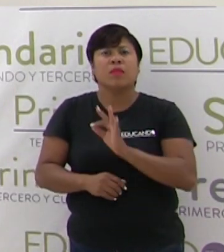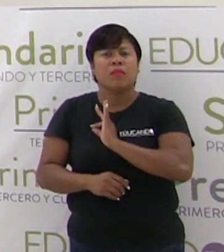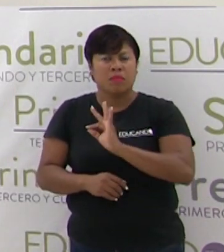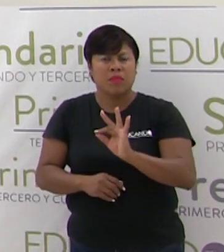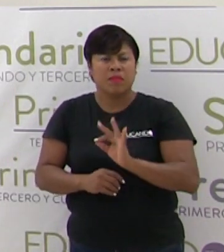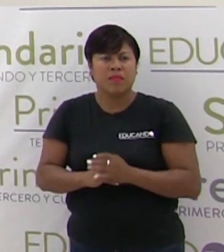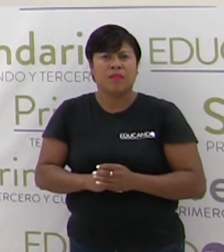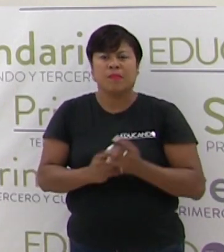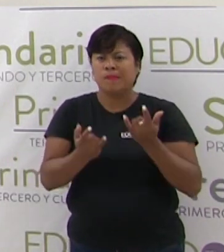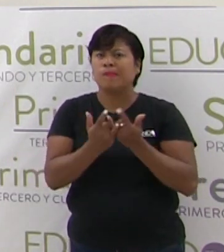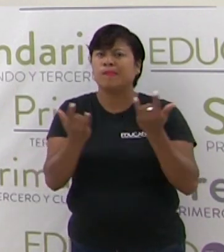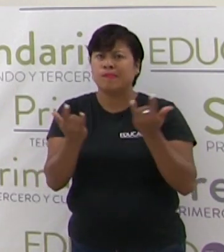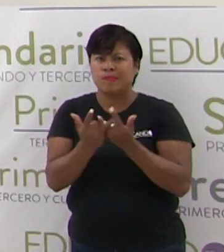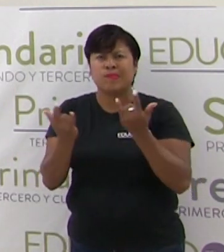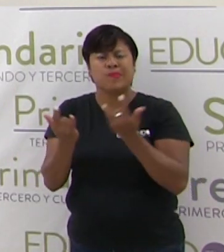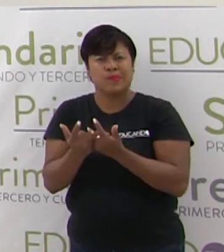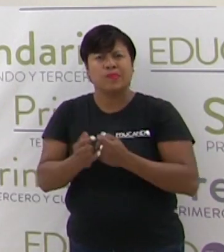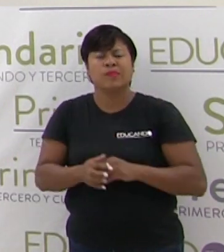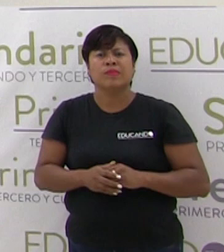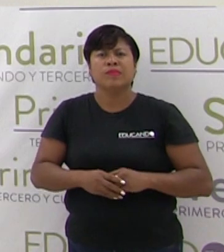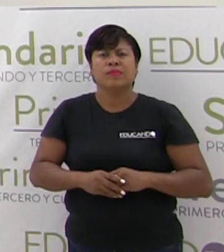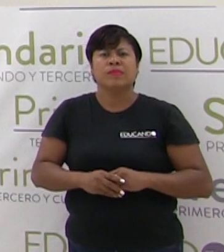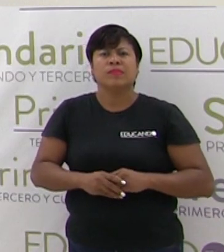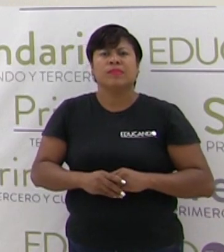un hecho histórico.